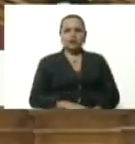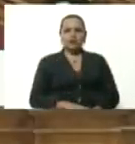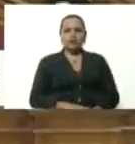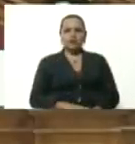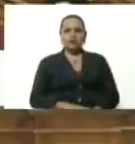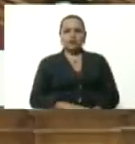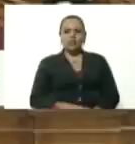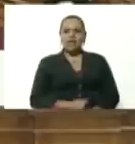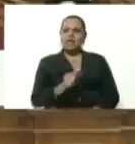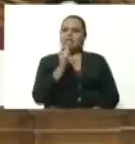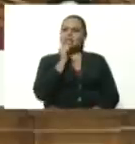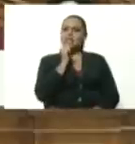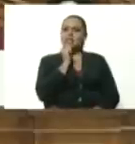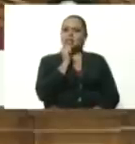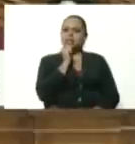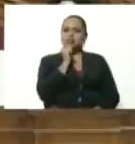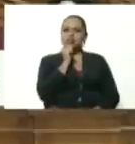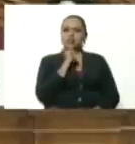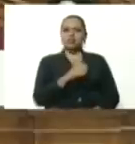¿Quién?